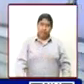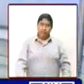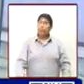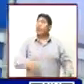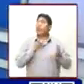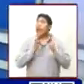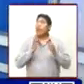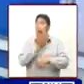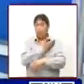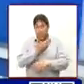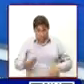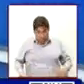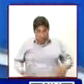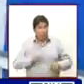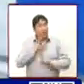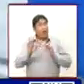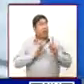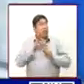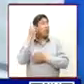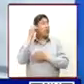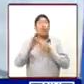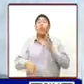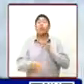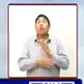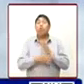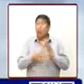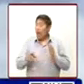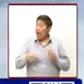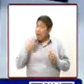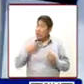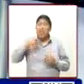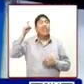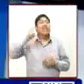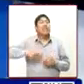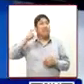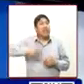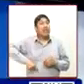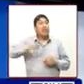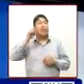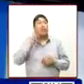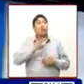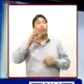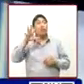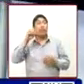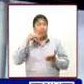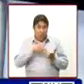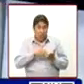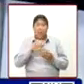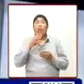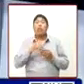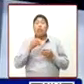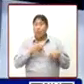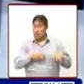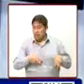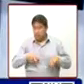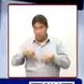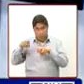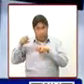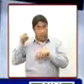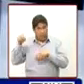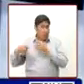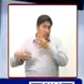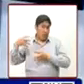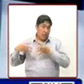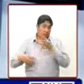Yo hablaba con el presidente de la Federación Boliviana de Fútbol y me decía que se necesitaba $250,000 para poder asistir a este